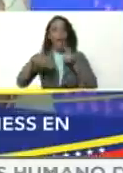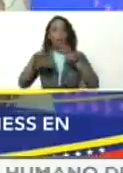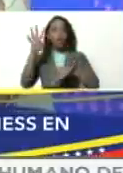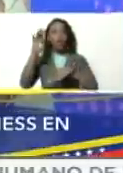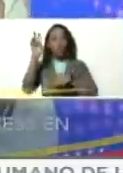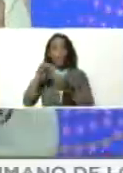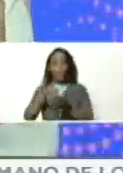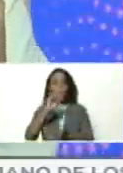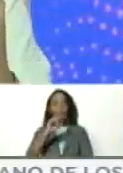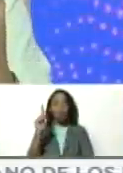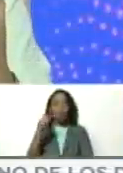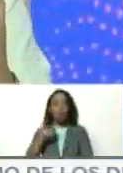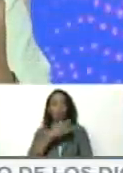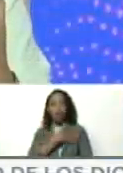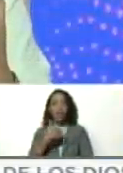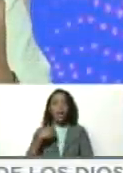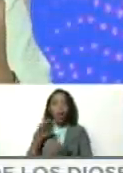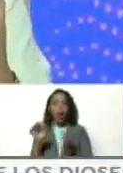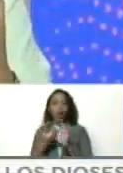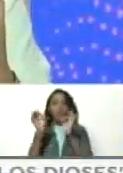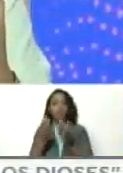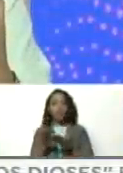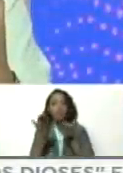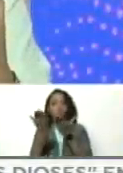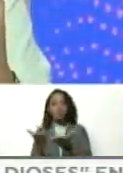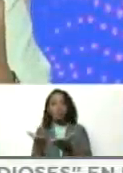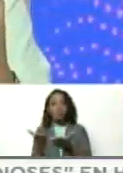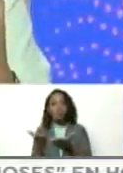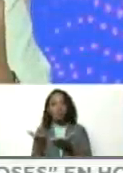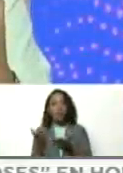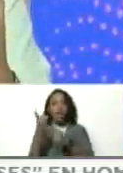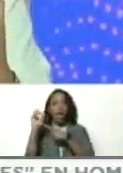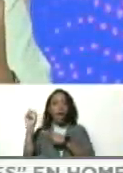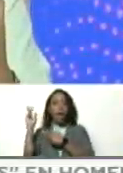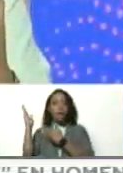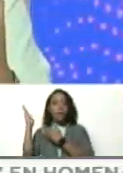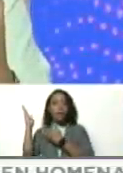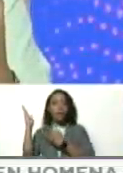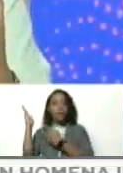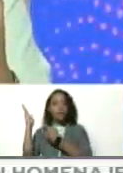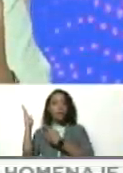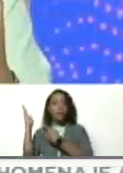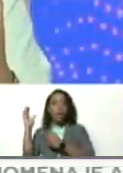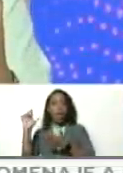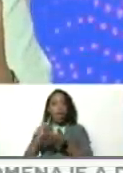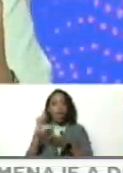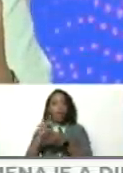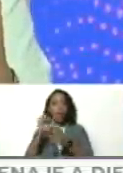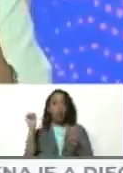2014-2021. Quiero regalarlo, Márquez. Este libro quiero regalarlo, un trabajo